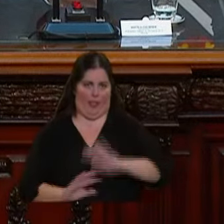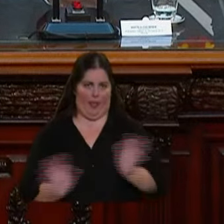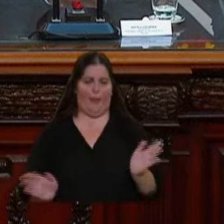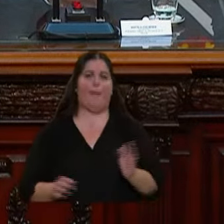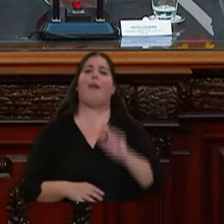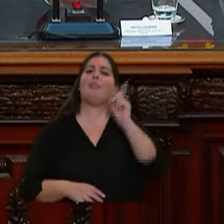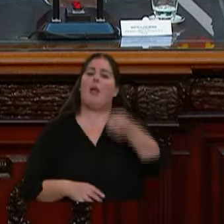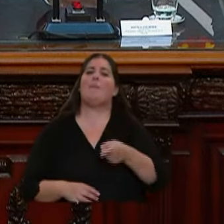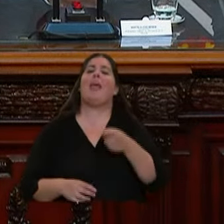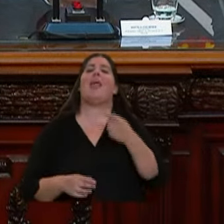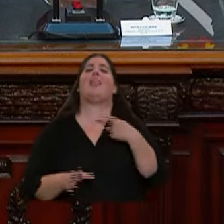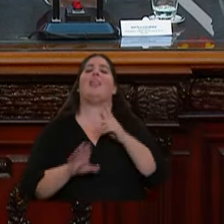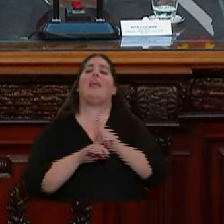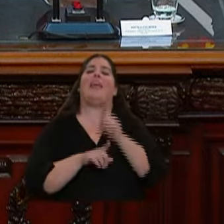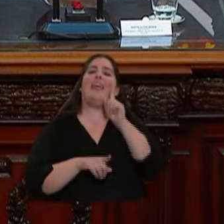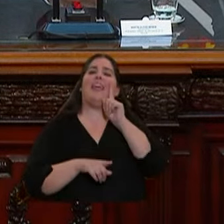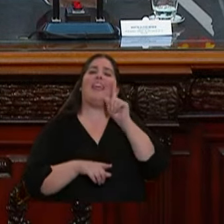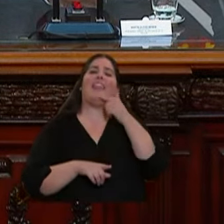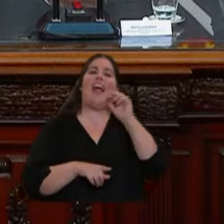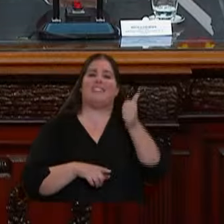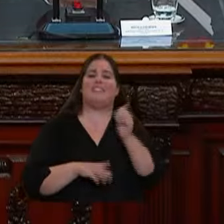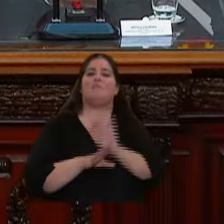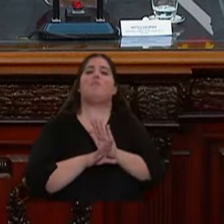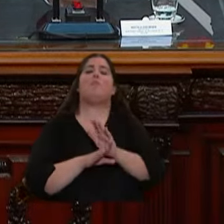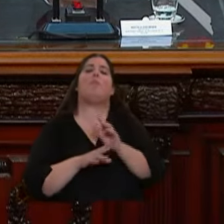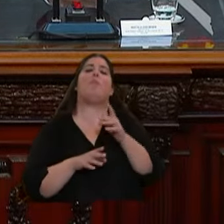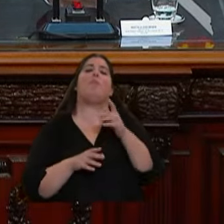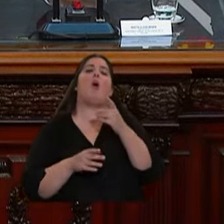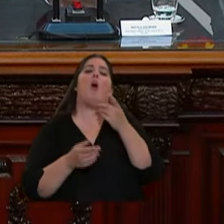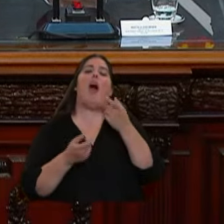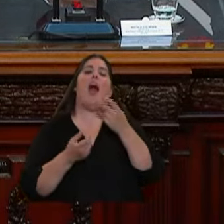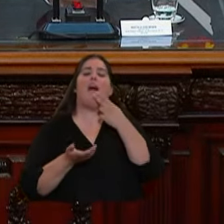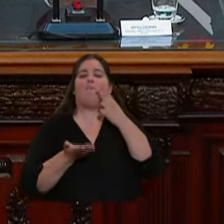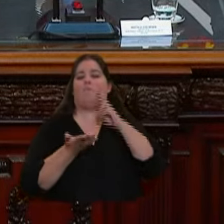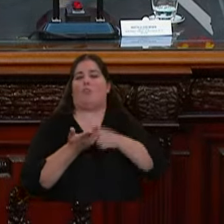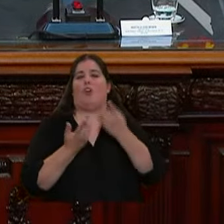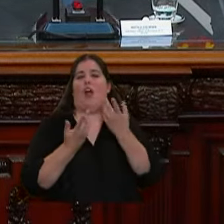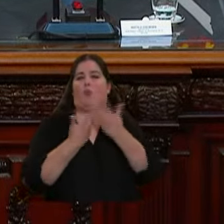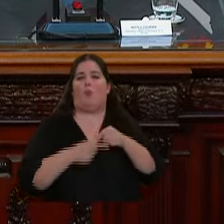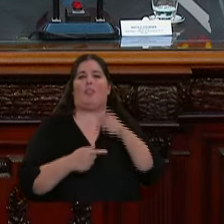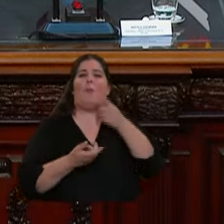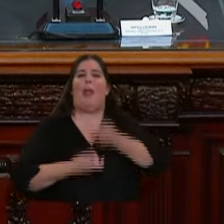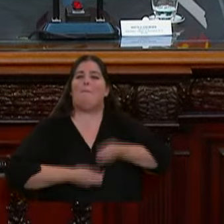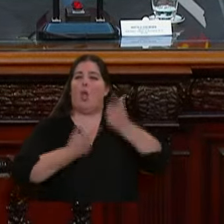También eliminamos las IRAs y licencias no automáticas para las importaciones.